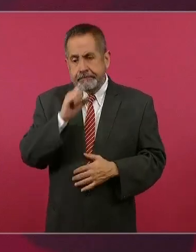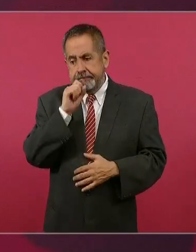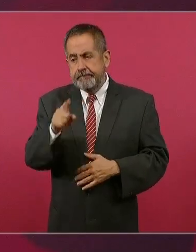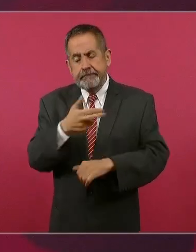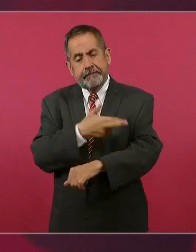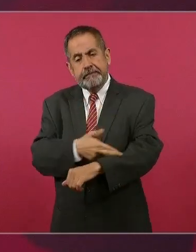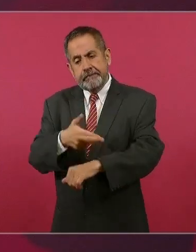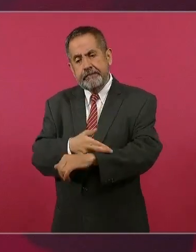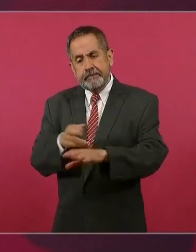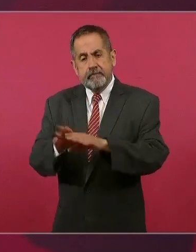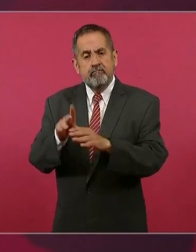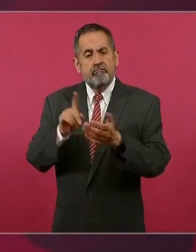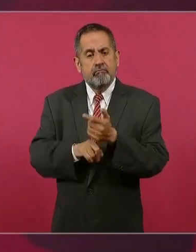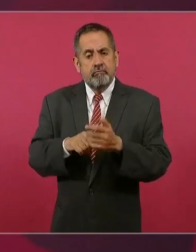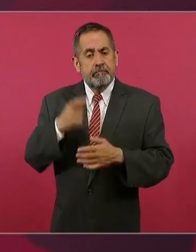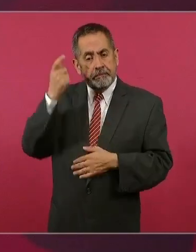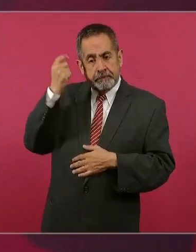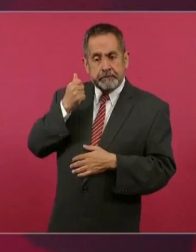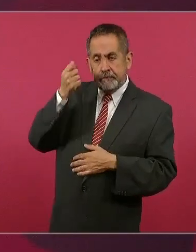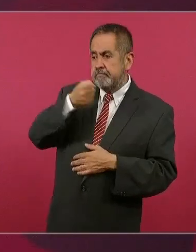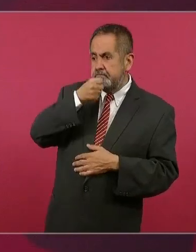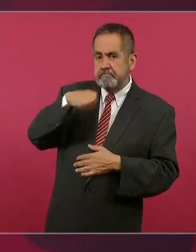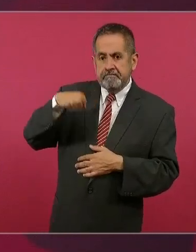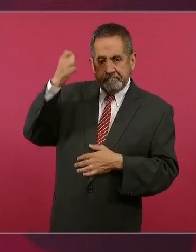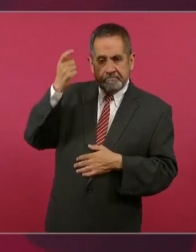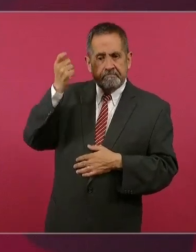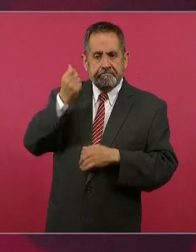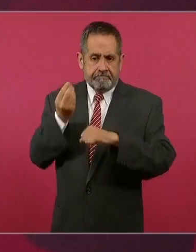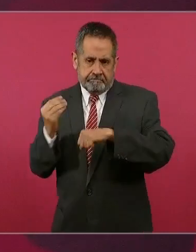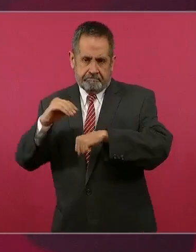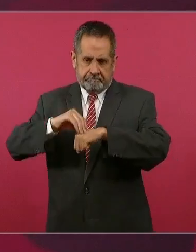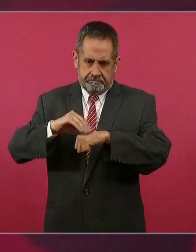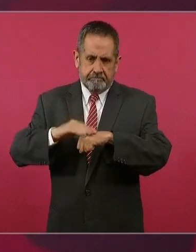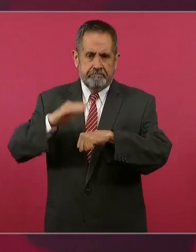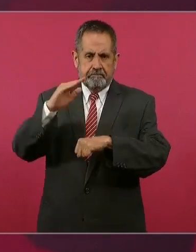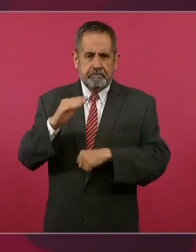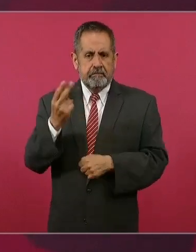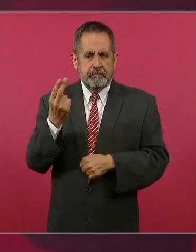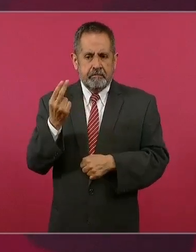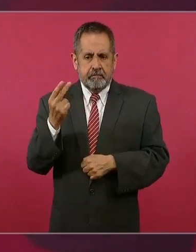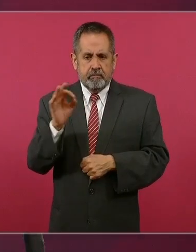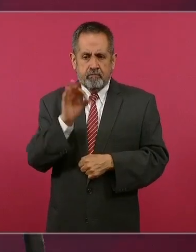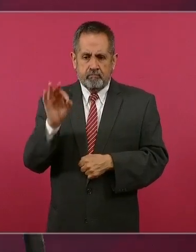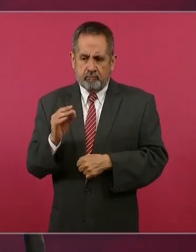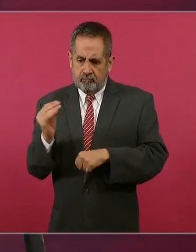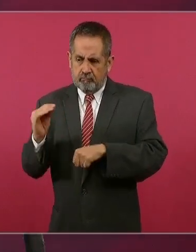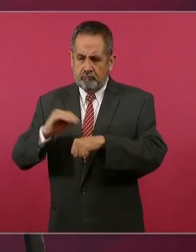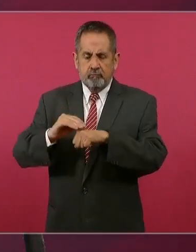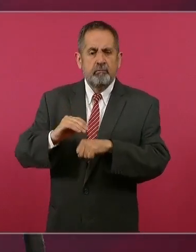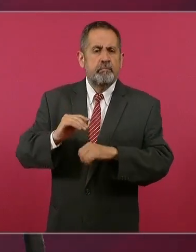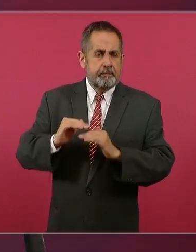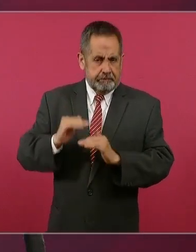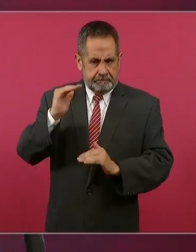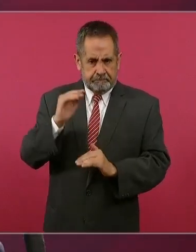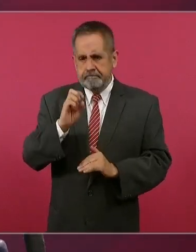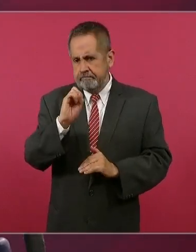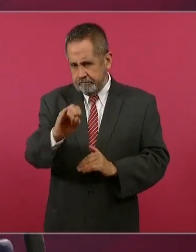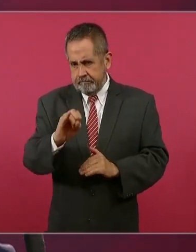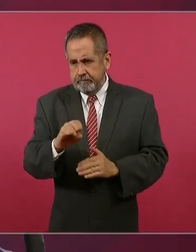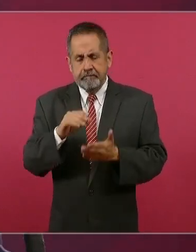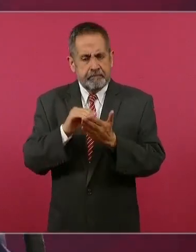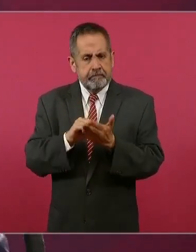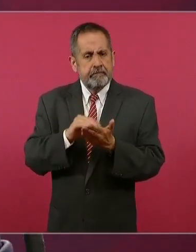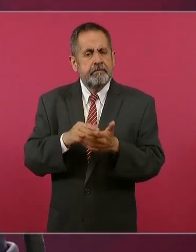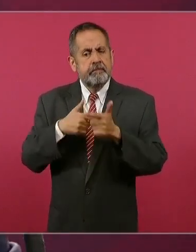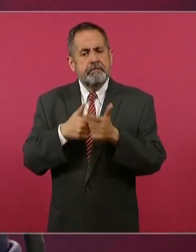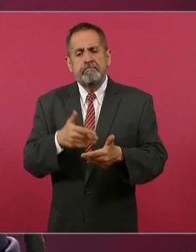aumento en la pensión de adultos mayores en 25% y seguir